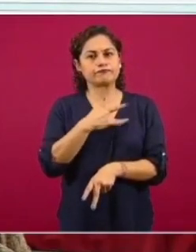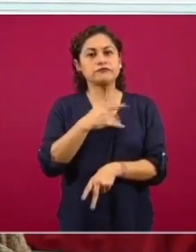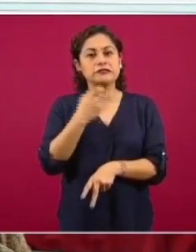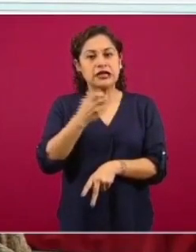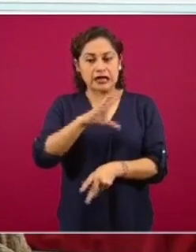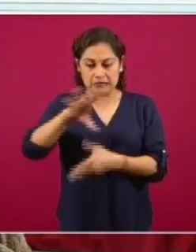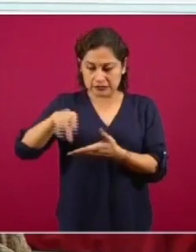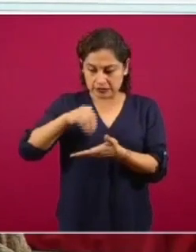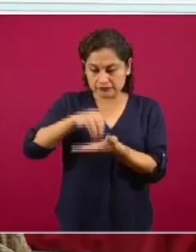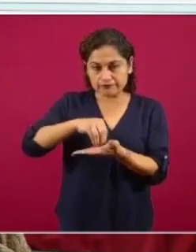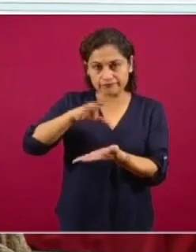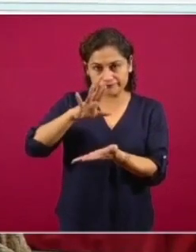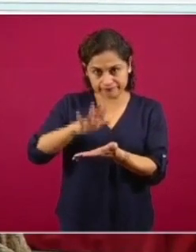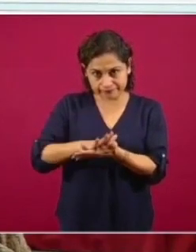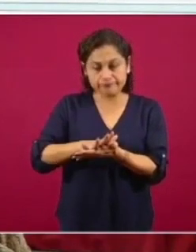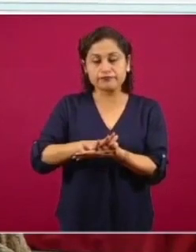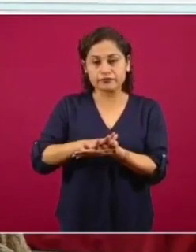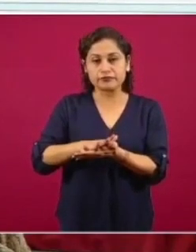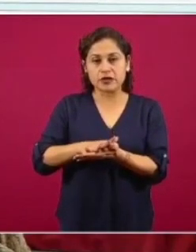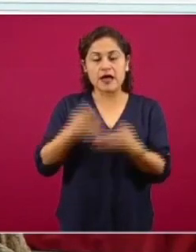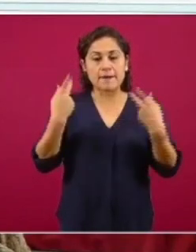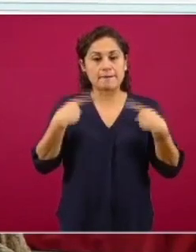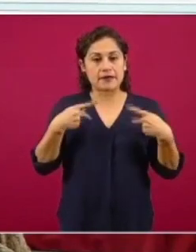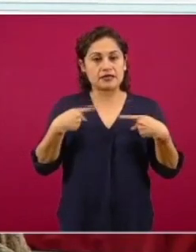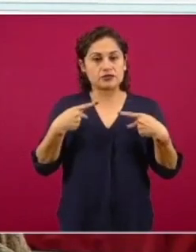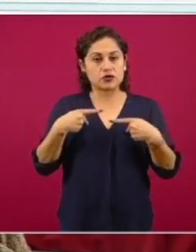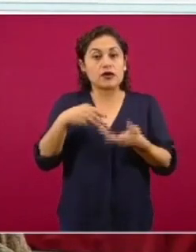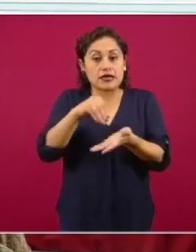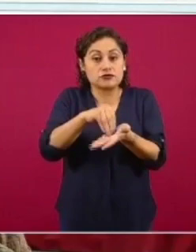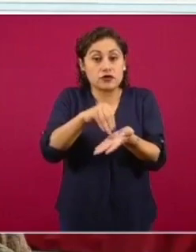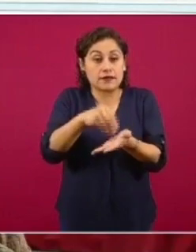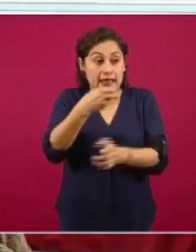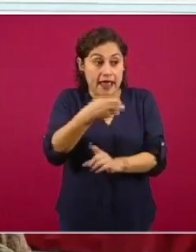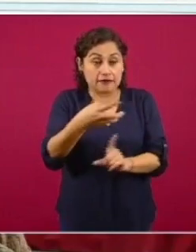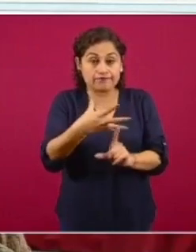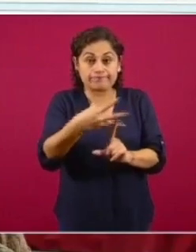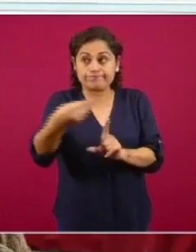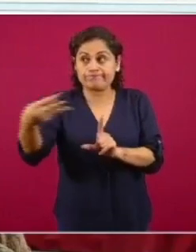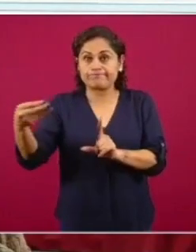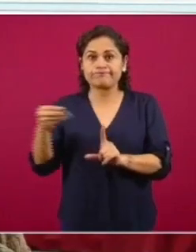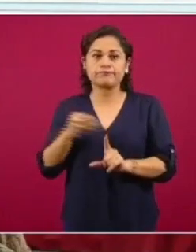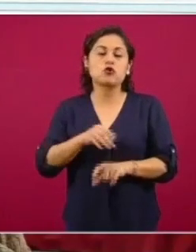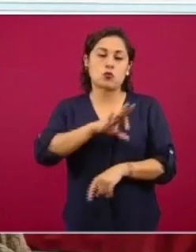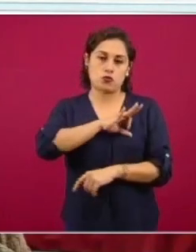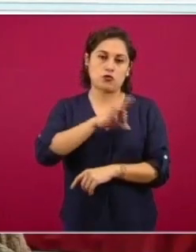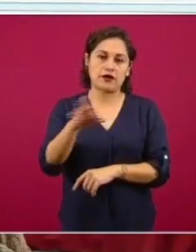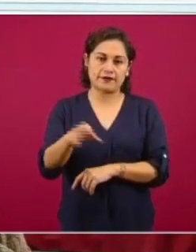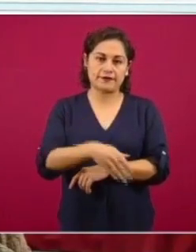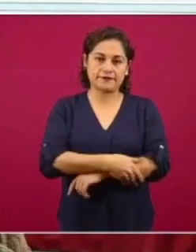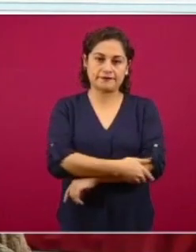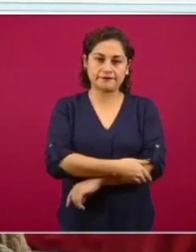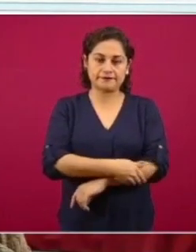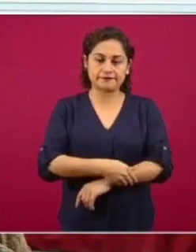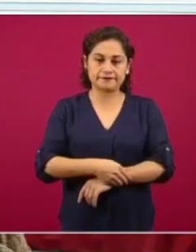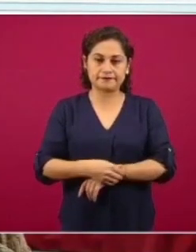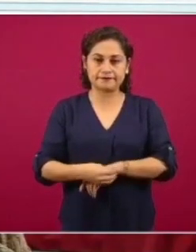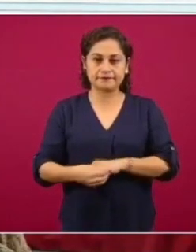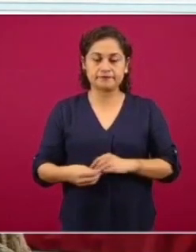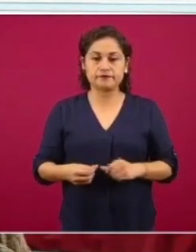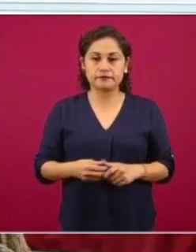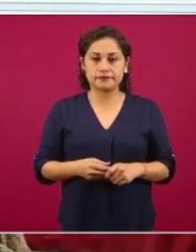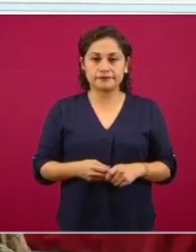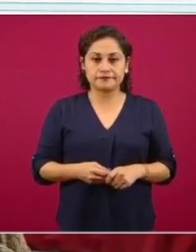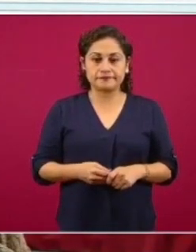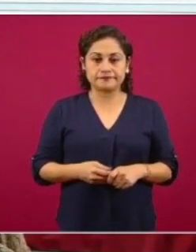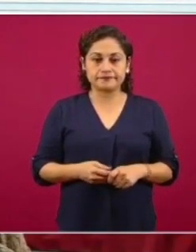o la proporción de casos que son los que están todavía en capacidad de transmitir, expandir los datos o